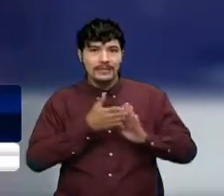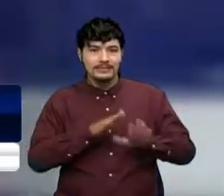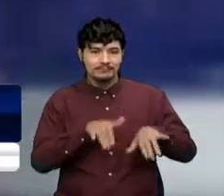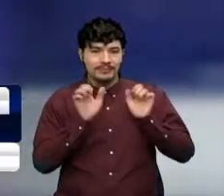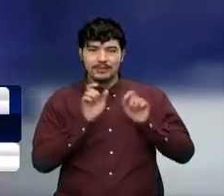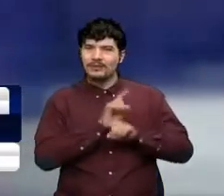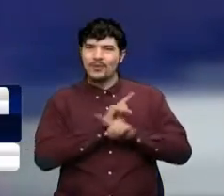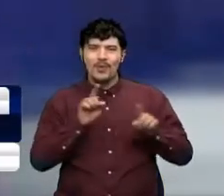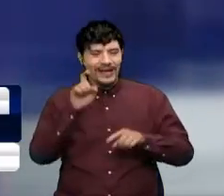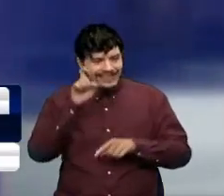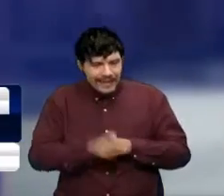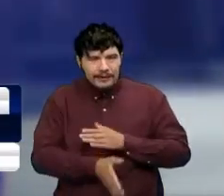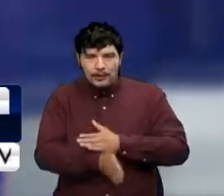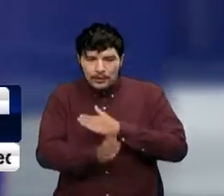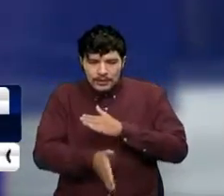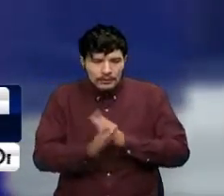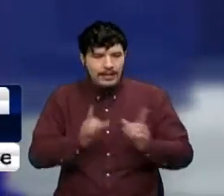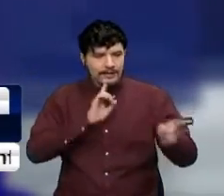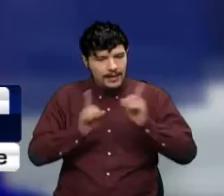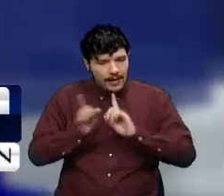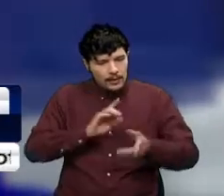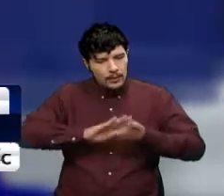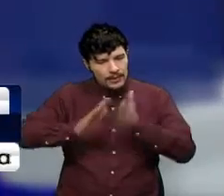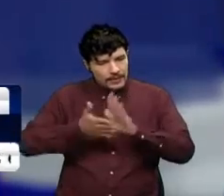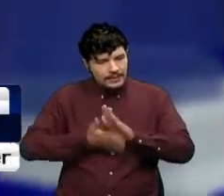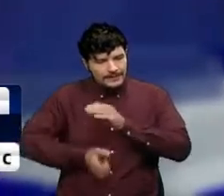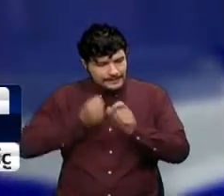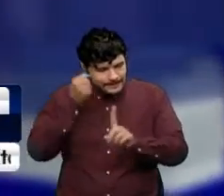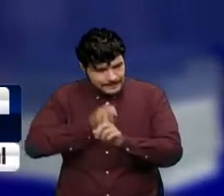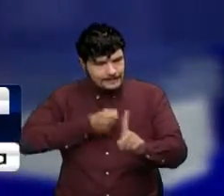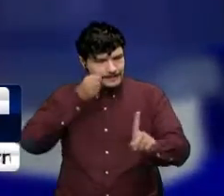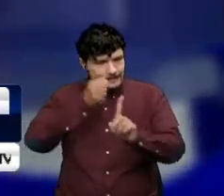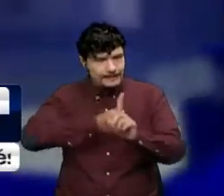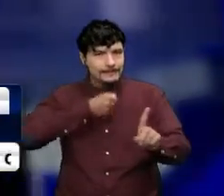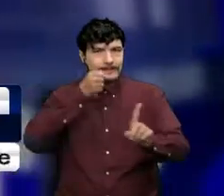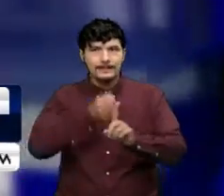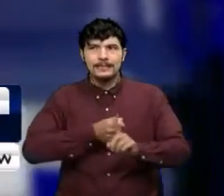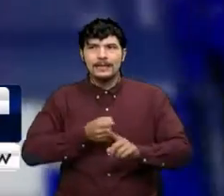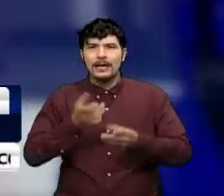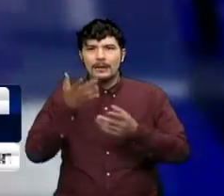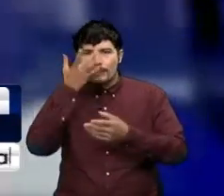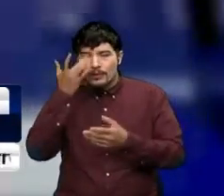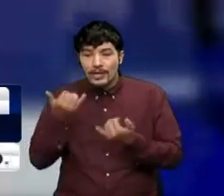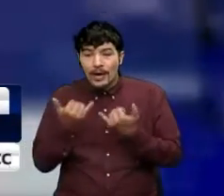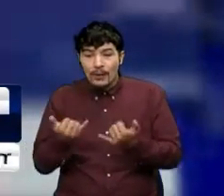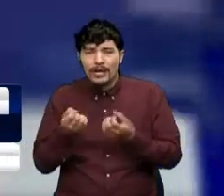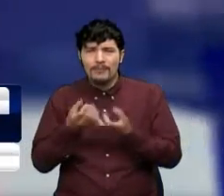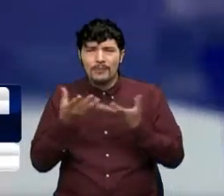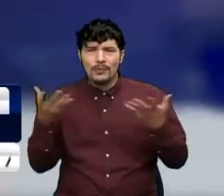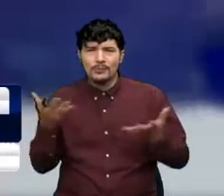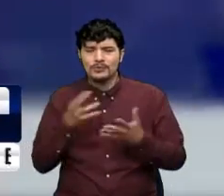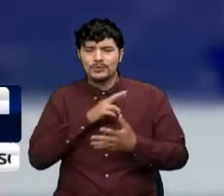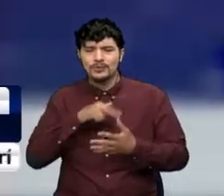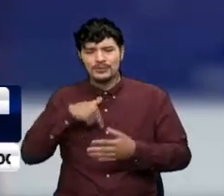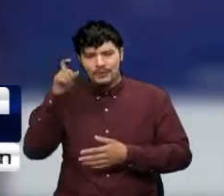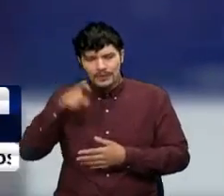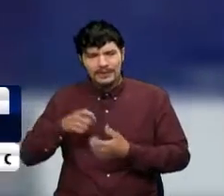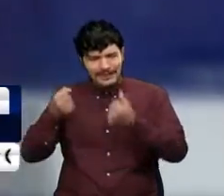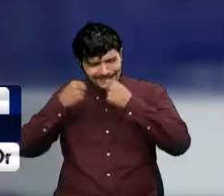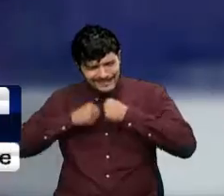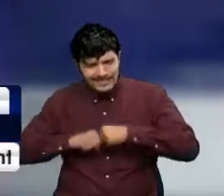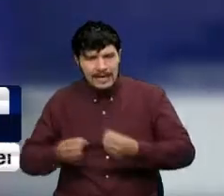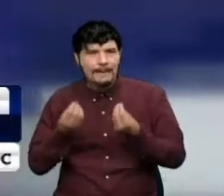y también por parte del Estado, del gobierno. En el sentido de que hay que hacer en este momento todos los esfuerzos necesarios